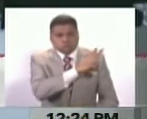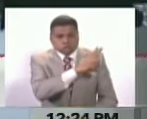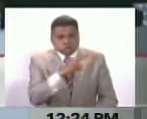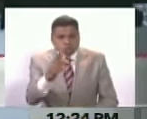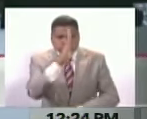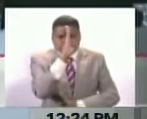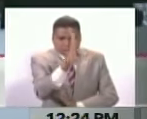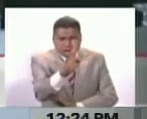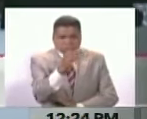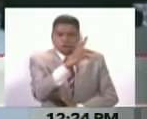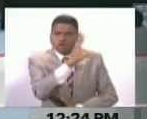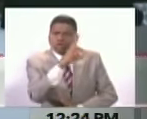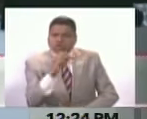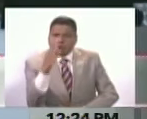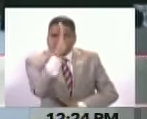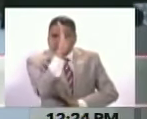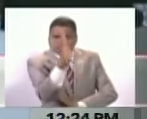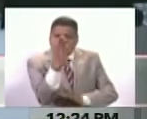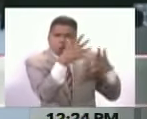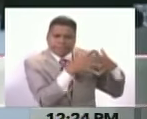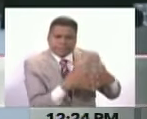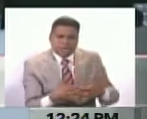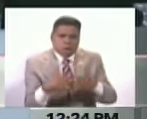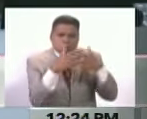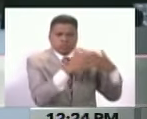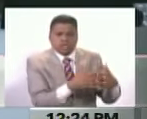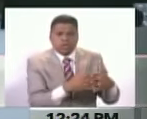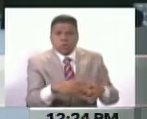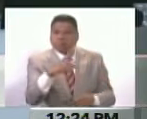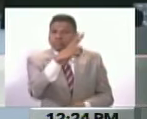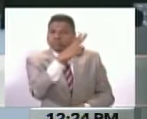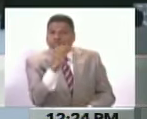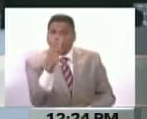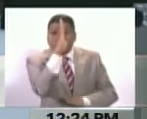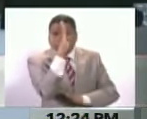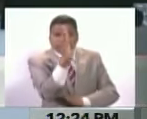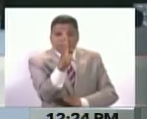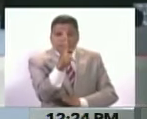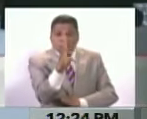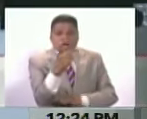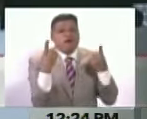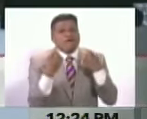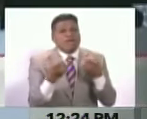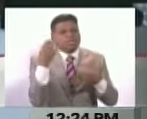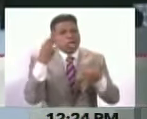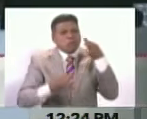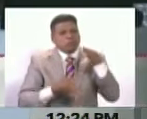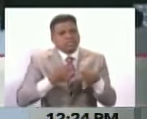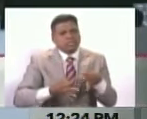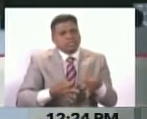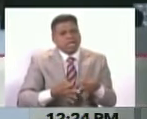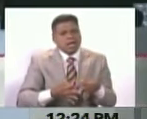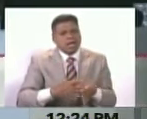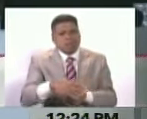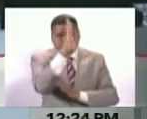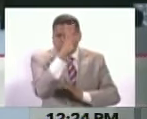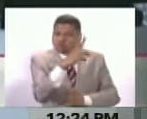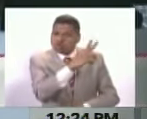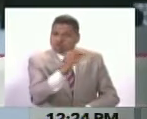neoliberalismo, debemos declararnos no alineados con la injusticia, con el imperialismo, y al contrario,